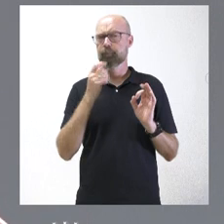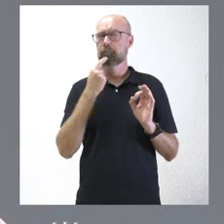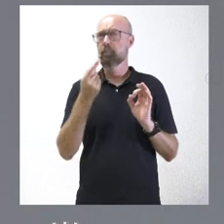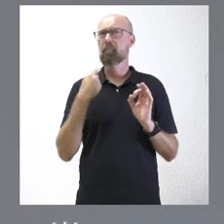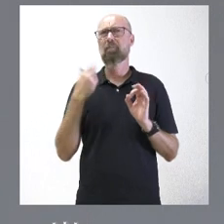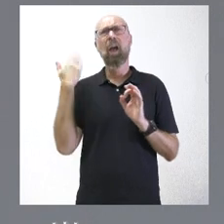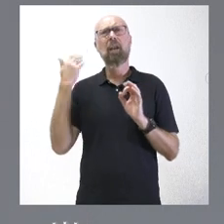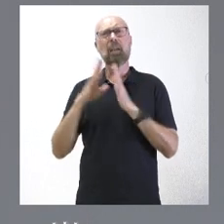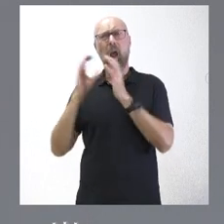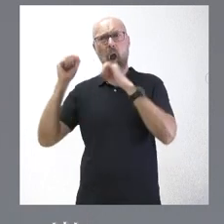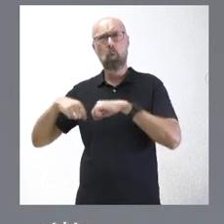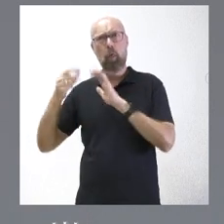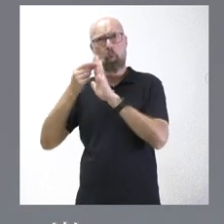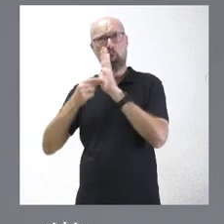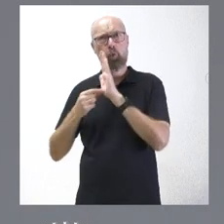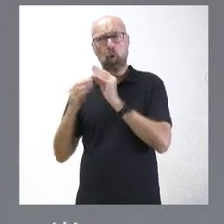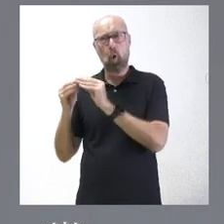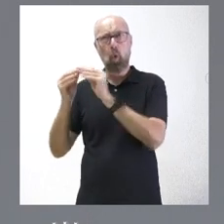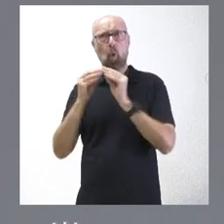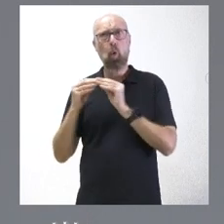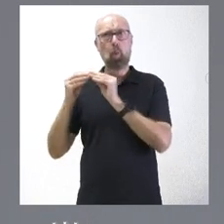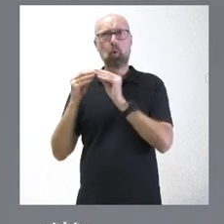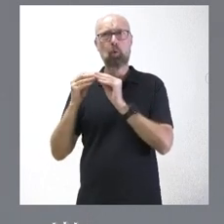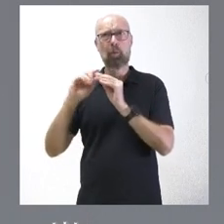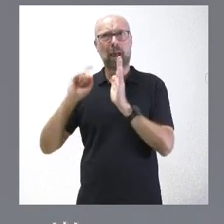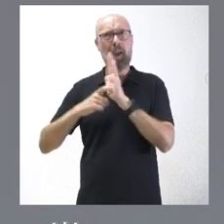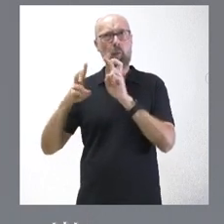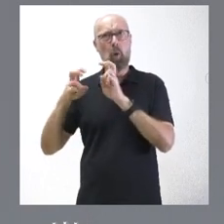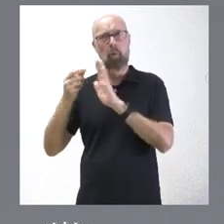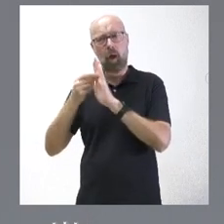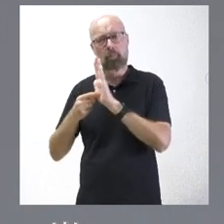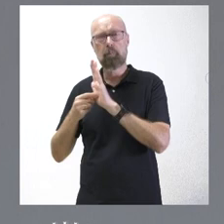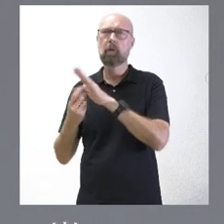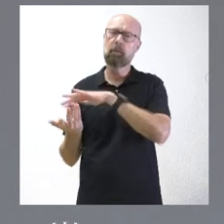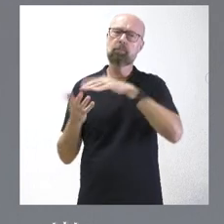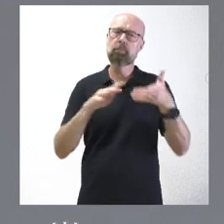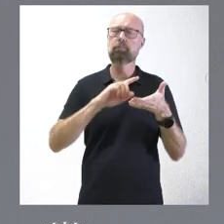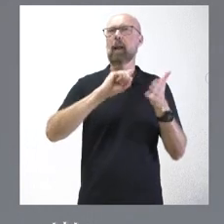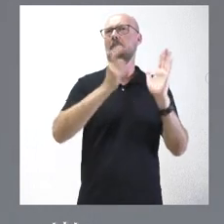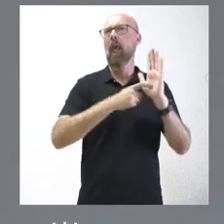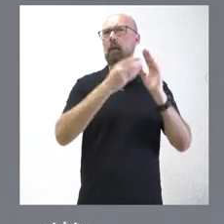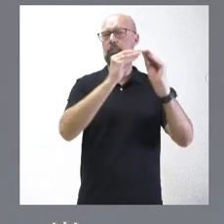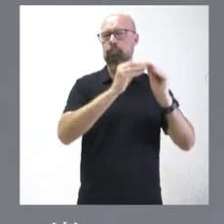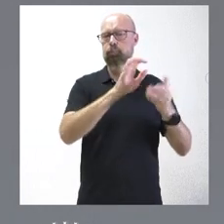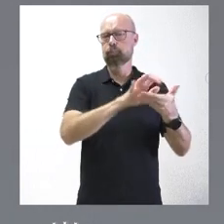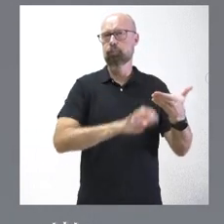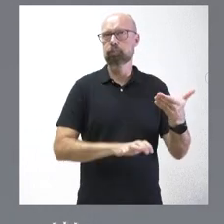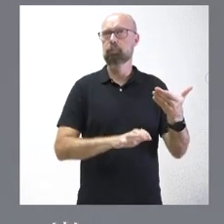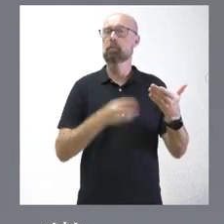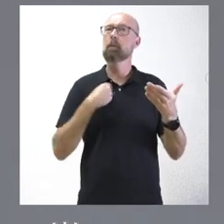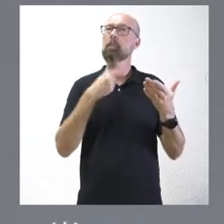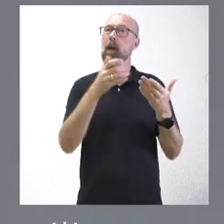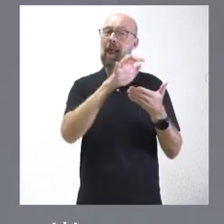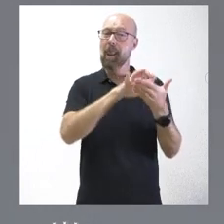a esos puntos en común que tenía que tener la nueva ley Se elaboró el texto los aspectos fundamentales que contempla el mismo